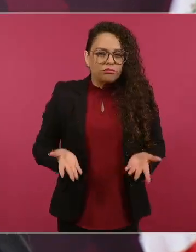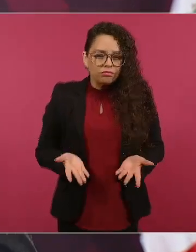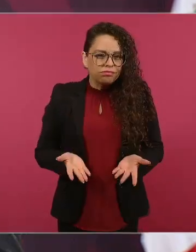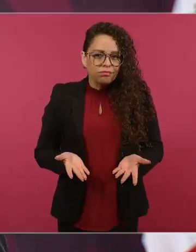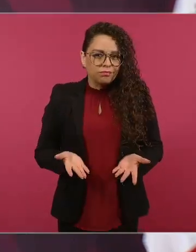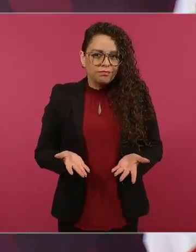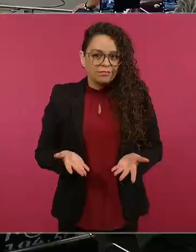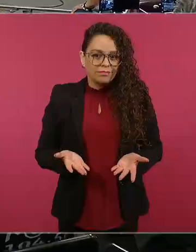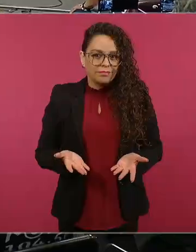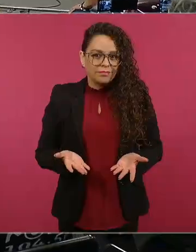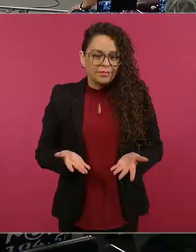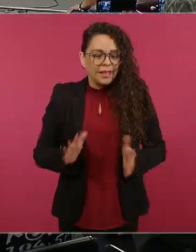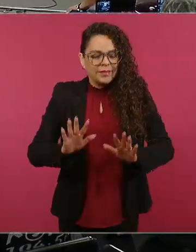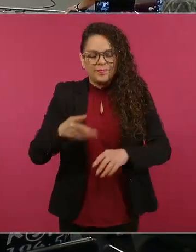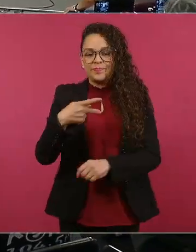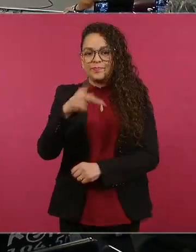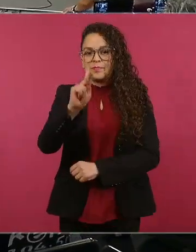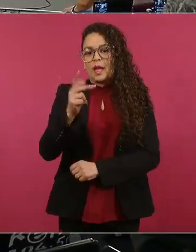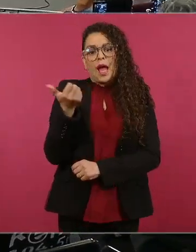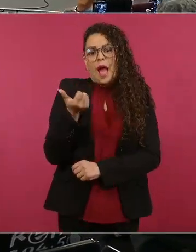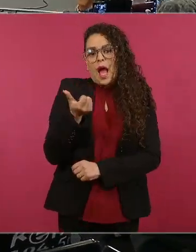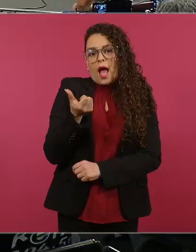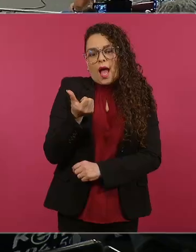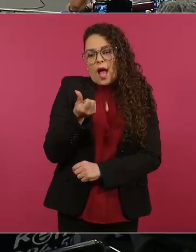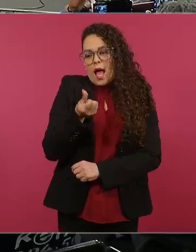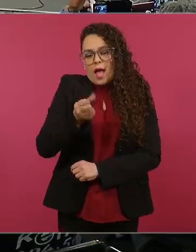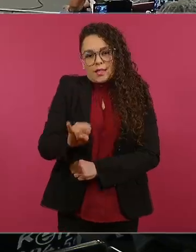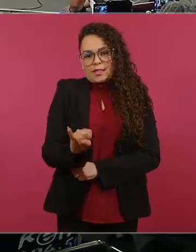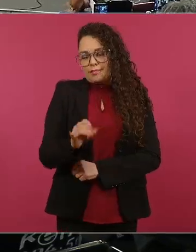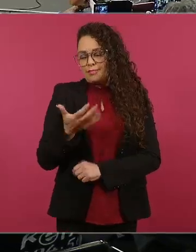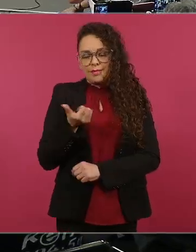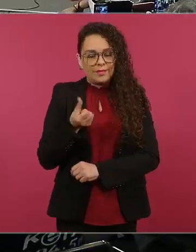Pero bueno, así es esto.